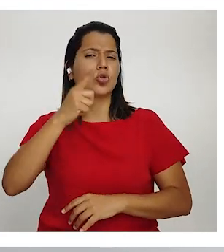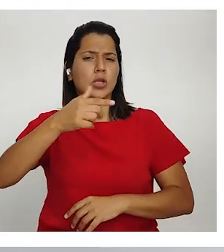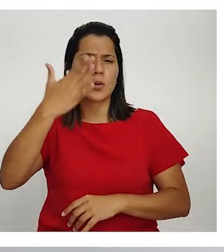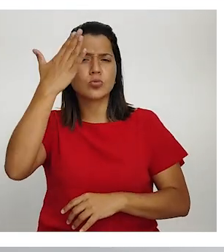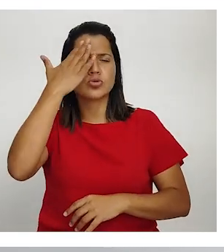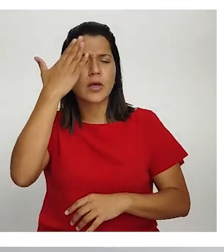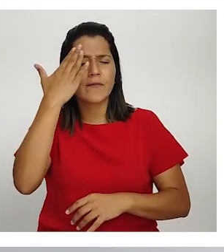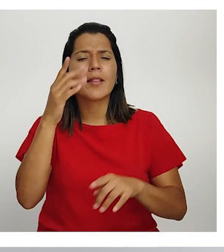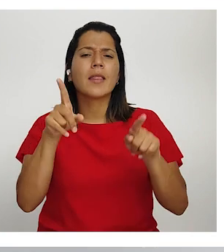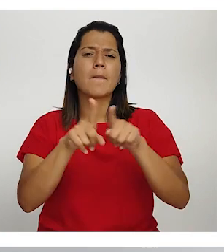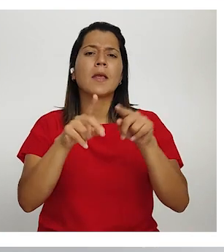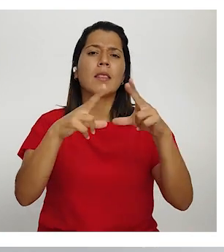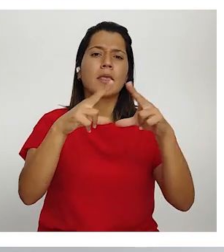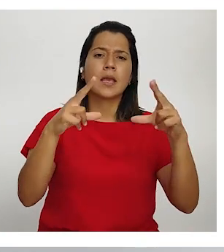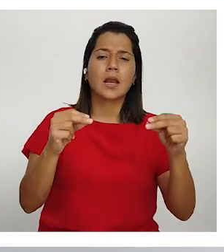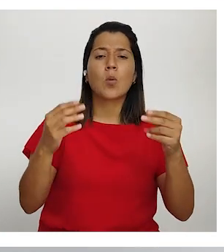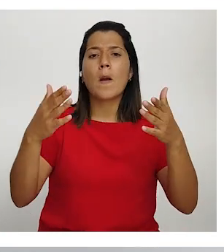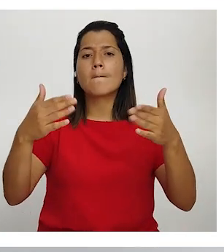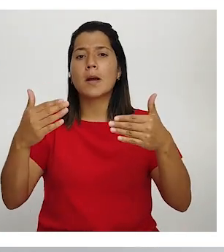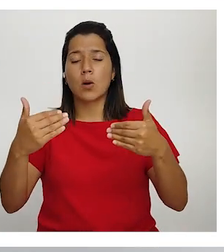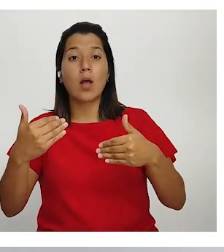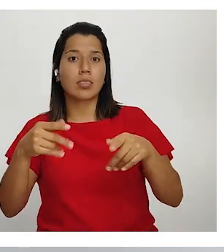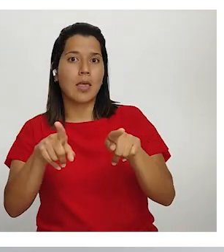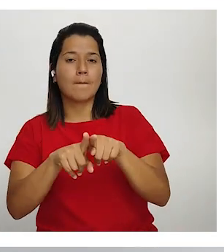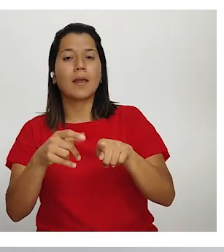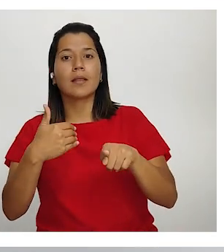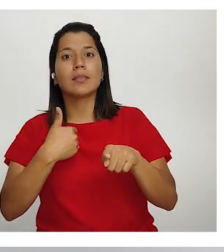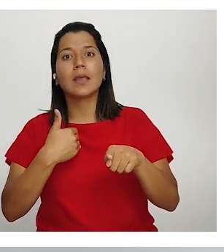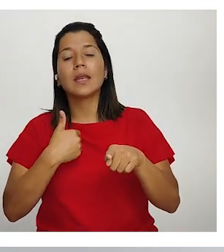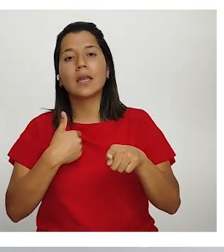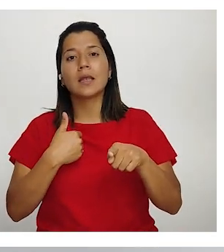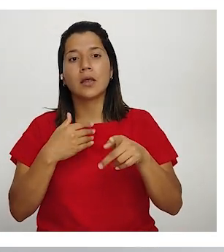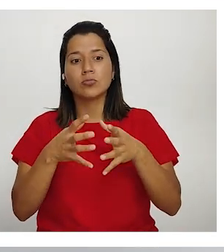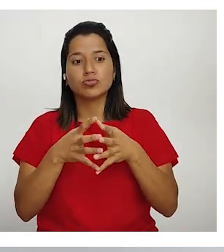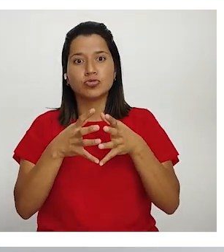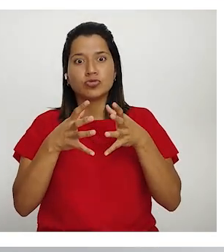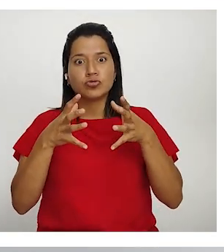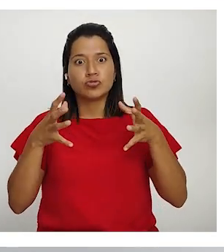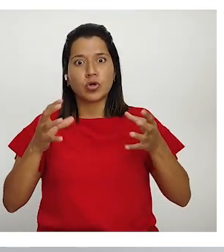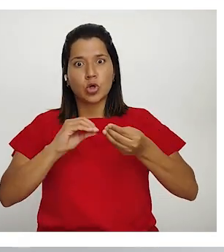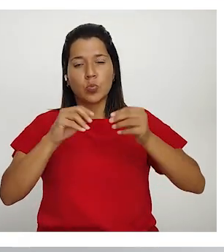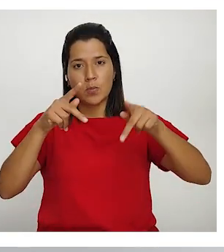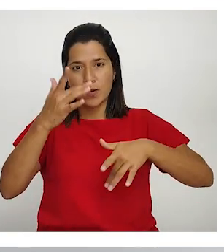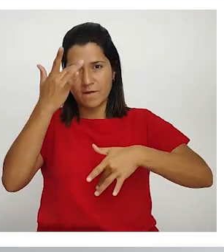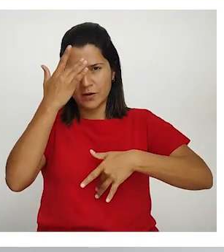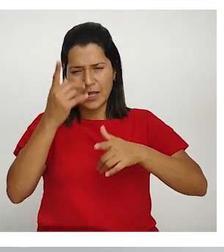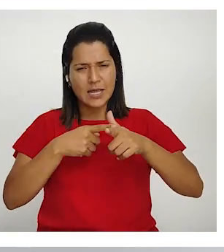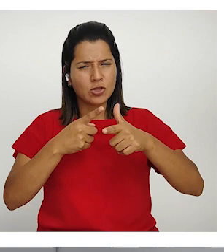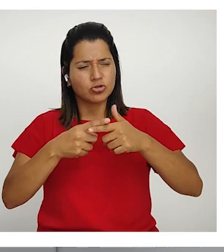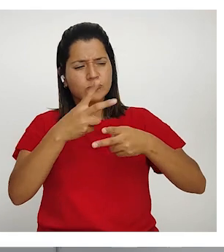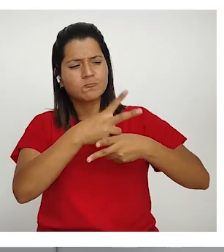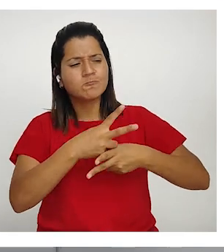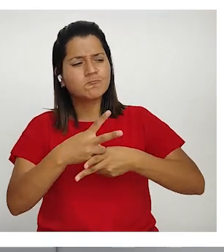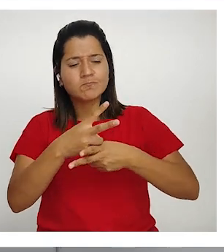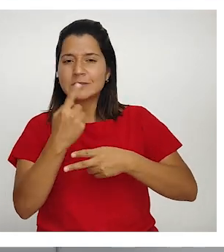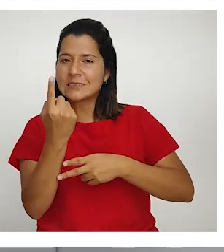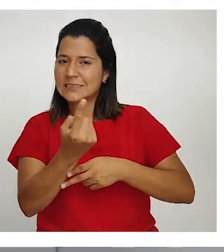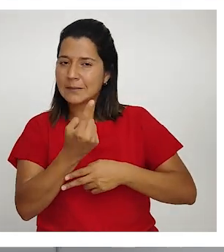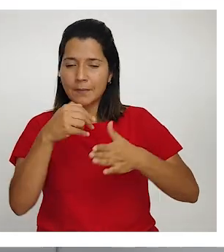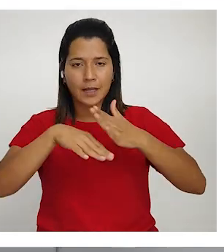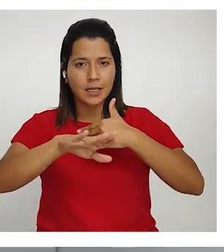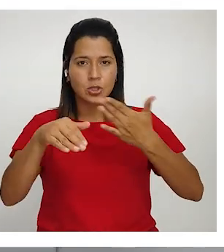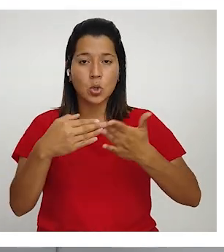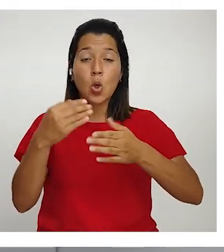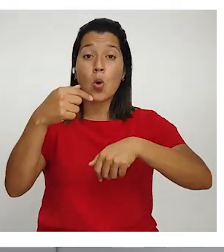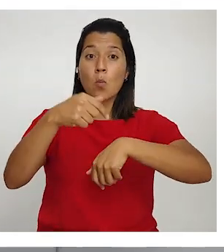Nicaragua y Panamá presentan brotes, entonces la vigilancia tiene que estar reforzada en todo momento. Qué dicha que usted toca ese tema